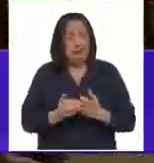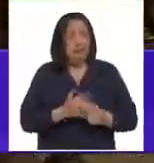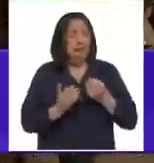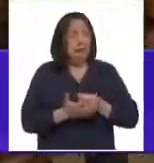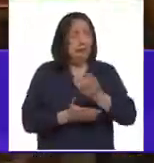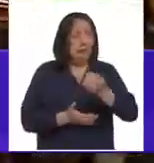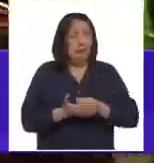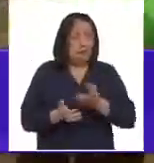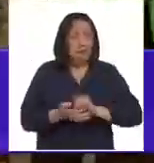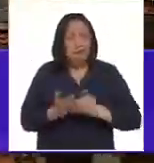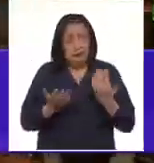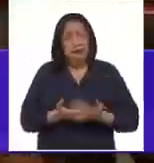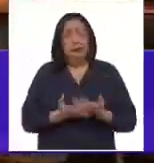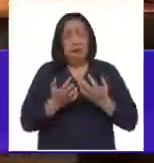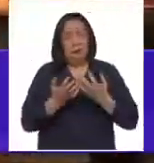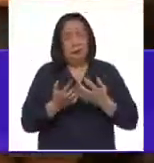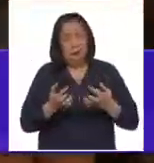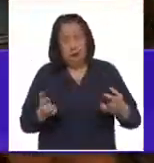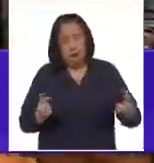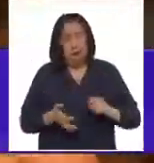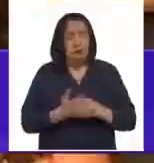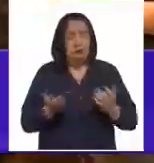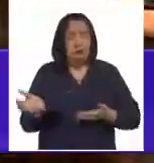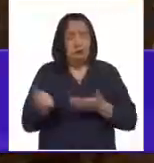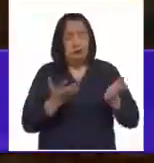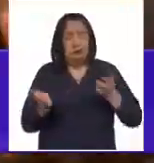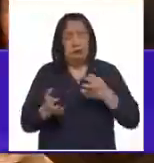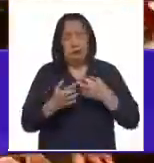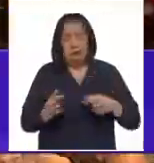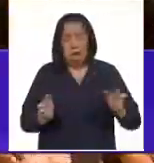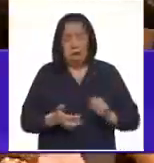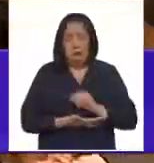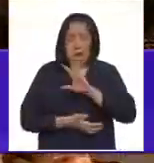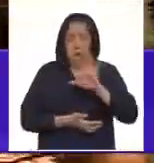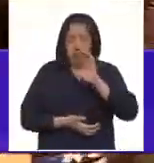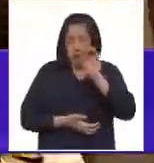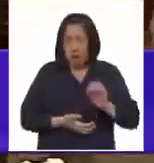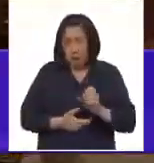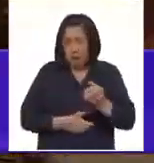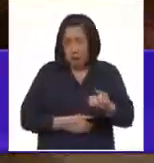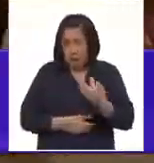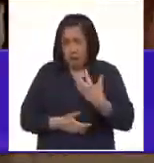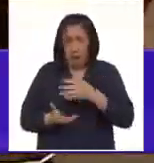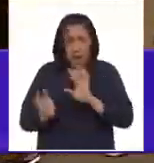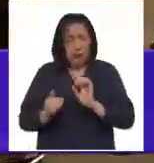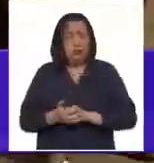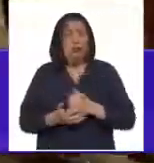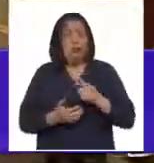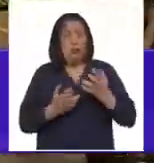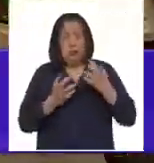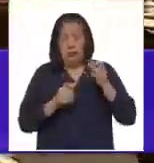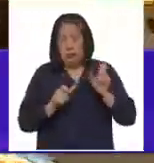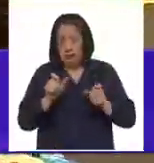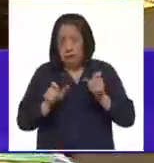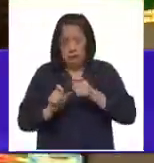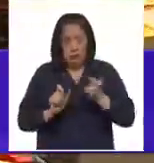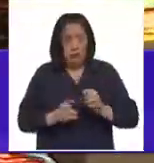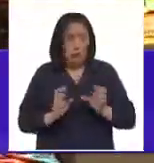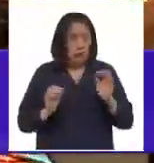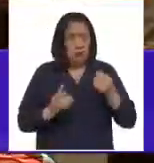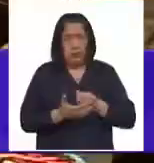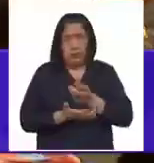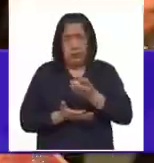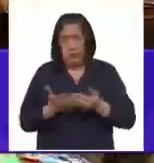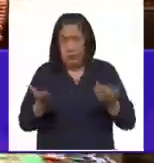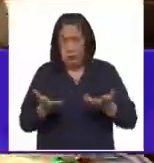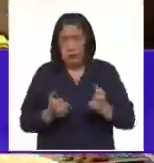también a llevar la mercadería también a provincia, que es sumamente importante. El 50%, según lo que nos han comentado, de las personas o las